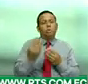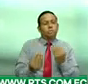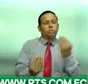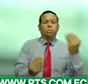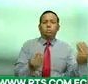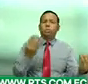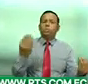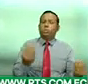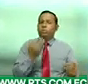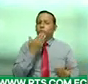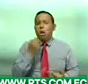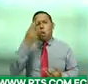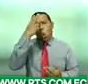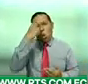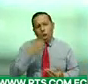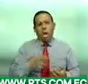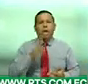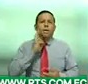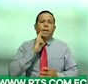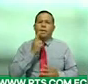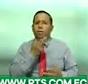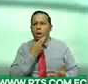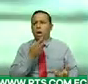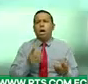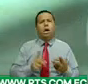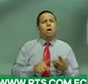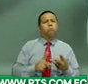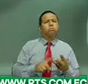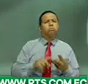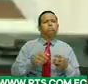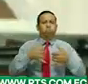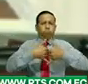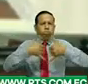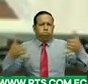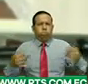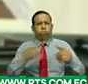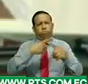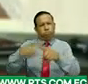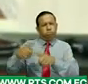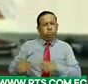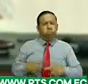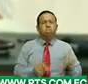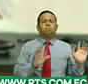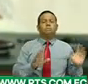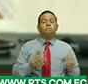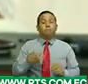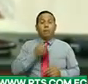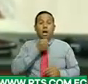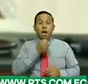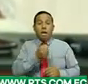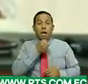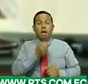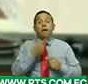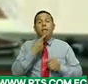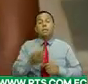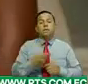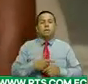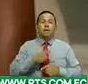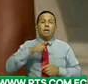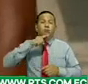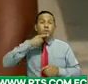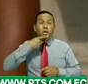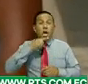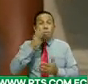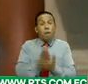comunes de hoteles, restaurantes, centros comerciales. Dentro de esta rueda de prensa se aclaró que el feriado no se puede suspender, por